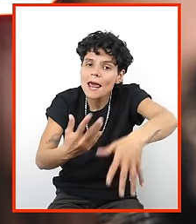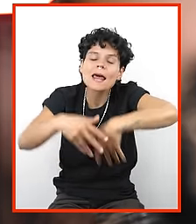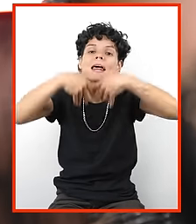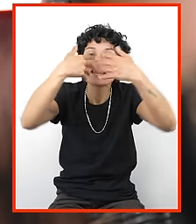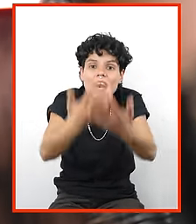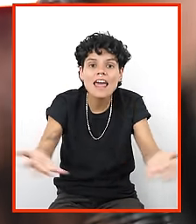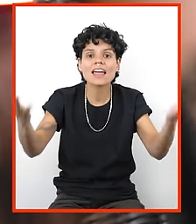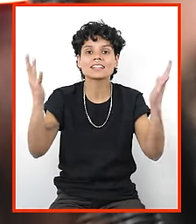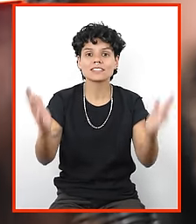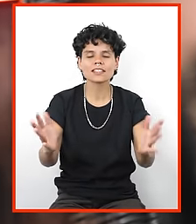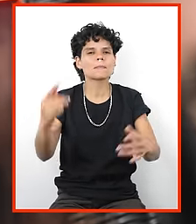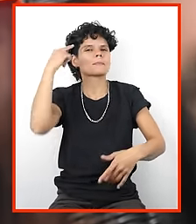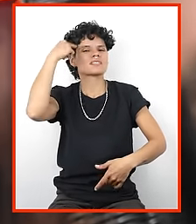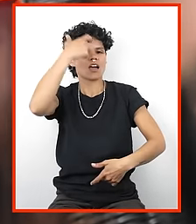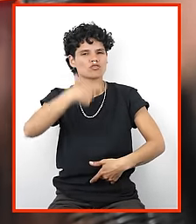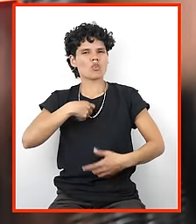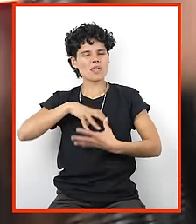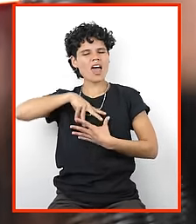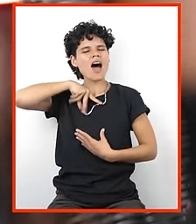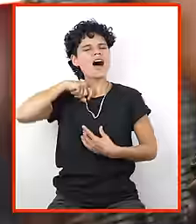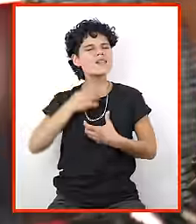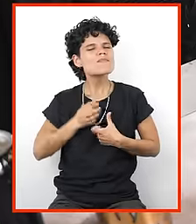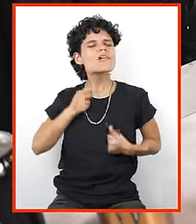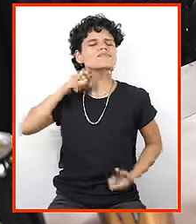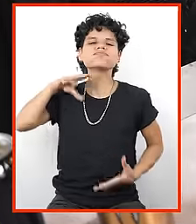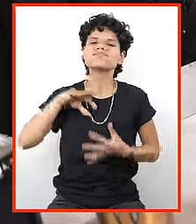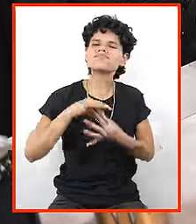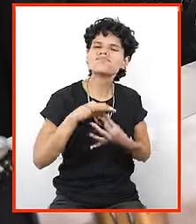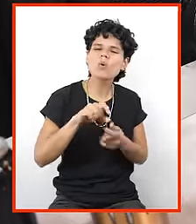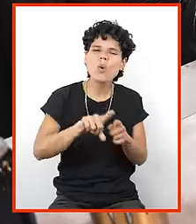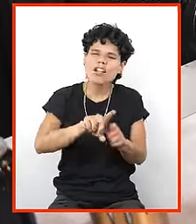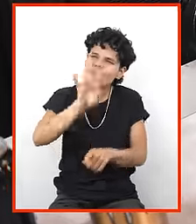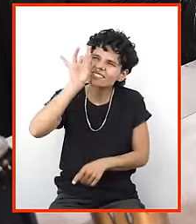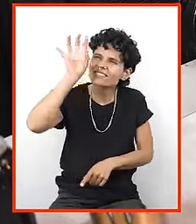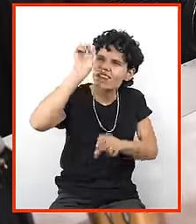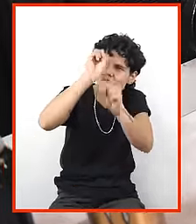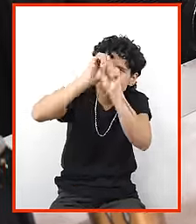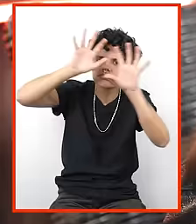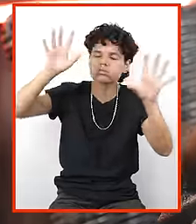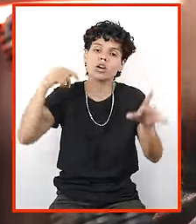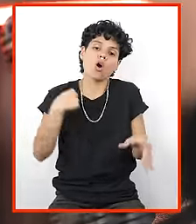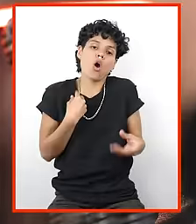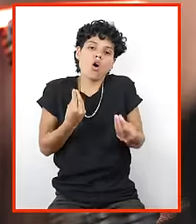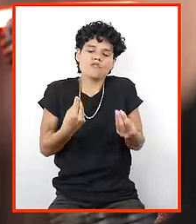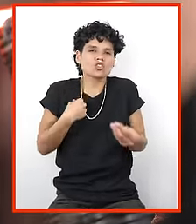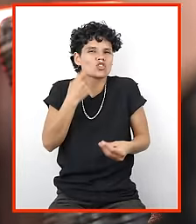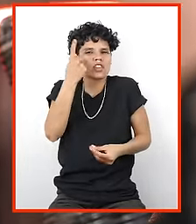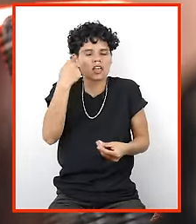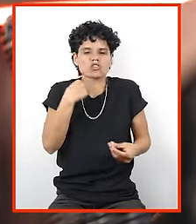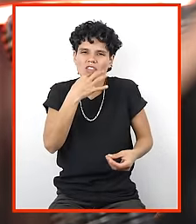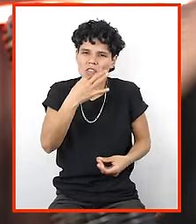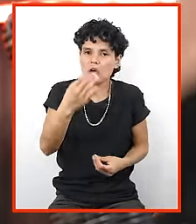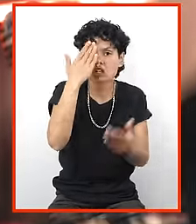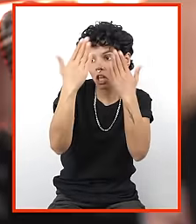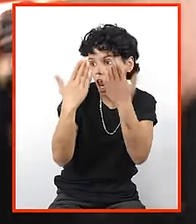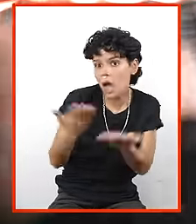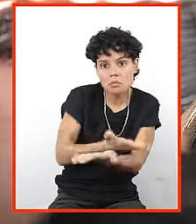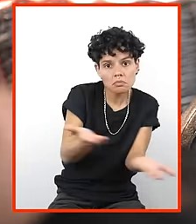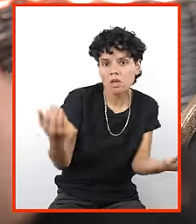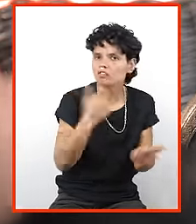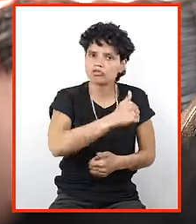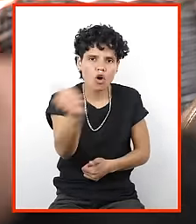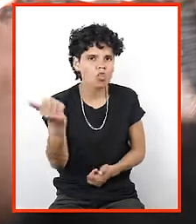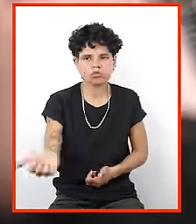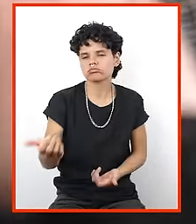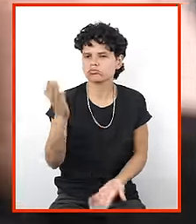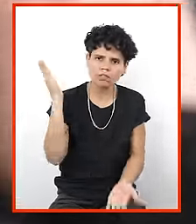como incentivar a eso. Y entiendo desde un lugar de privilegio igual, porque yo te digo, obvio, todos hagamos terapia, ¿cachai? Pero creo